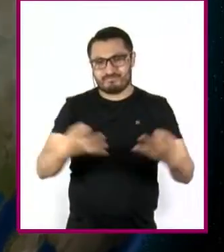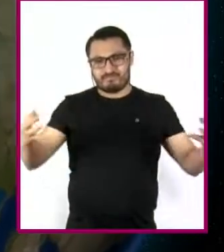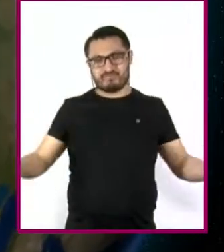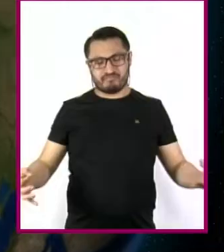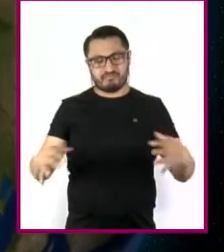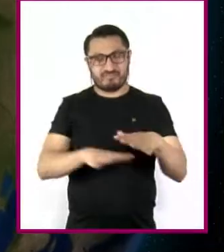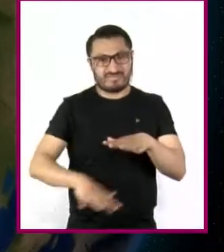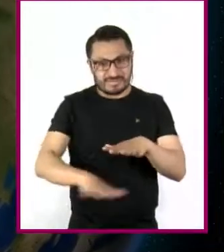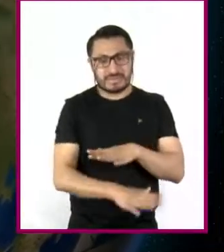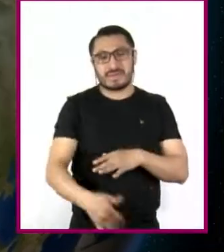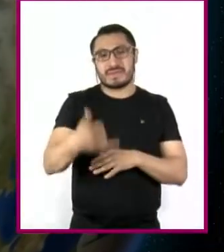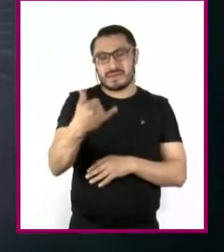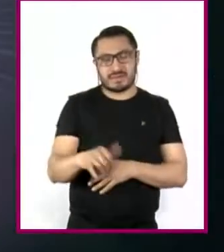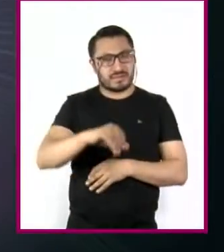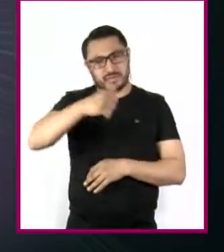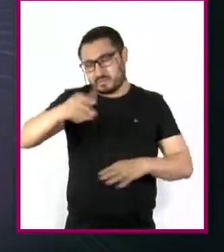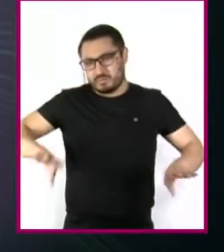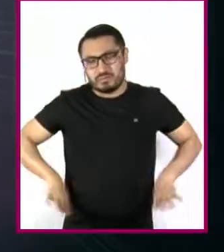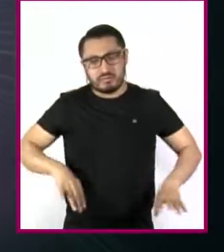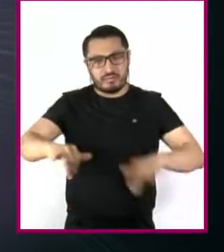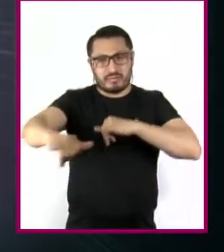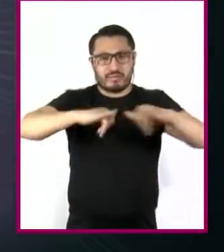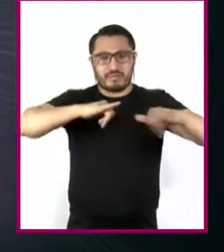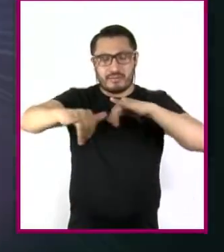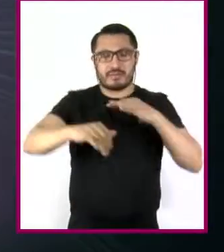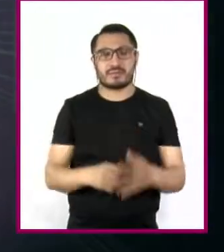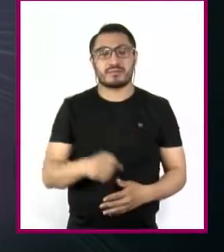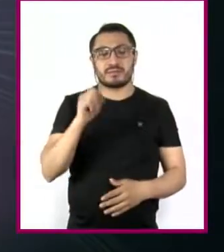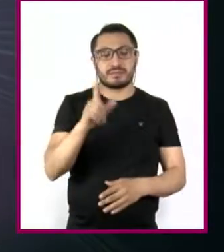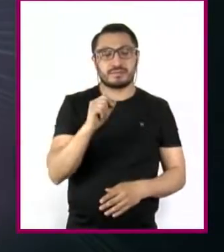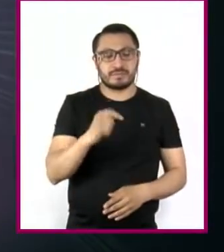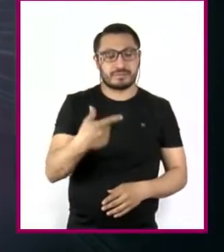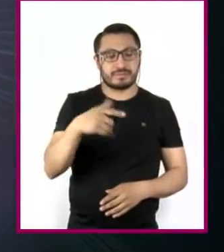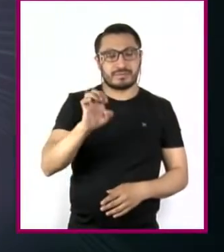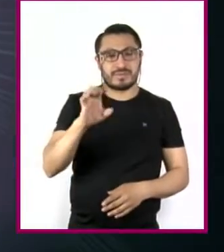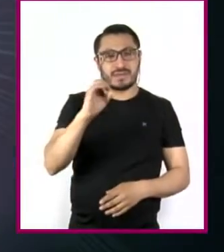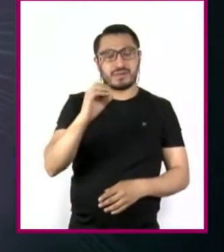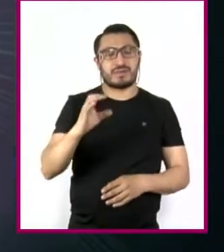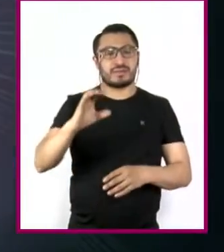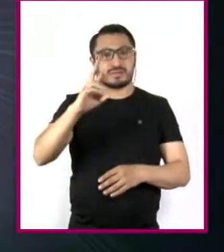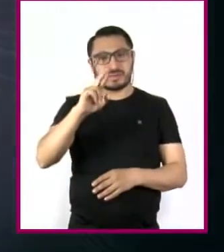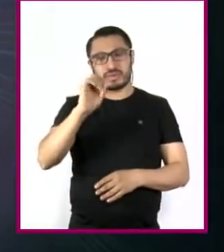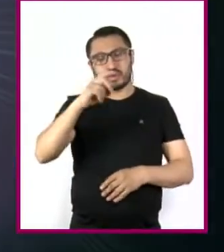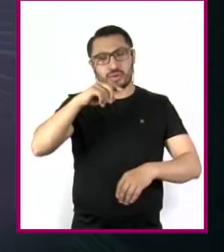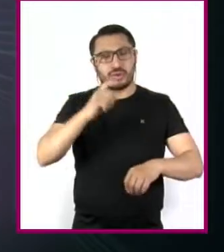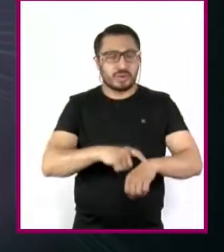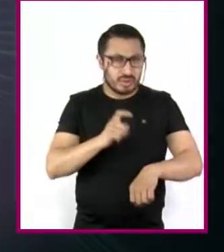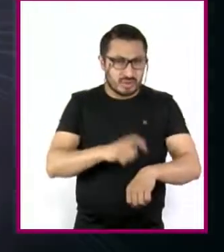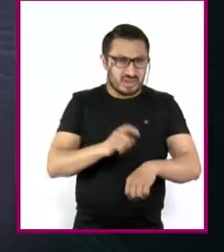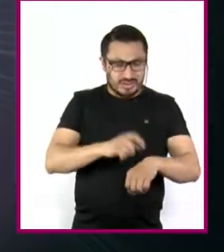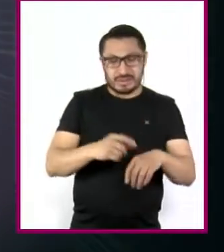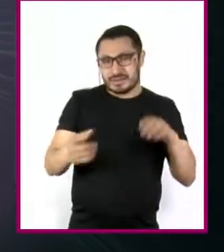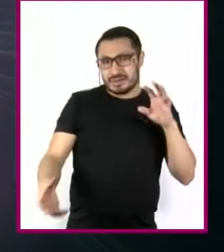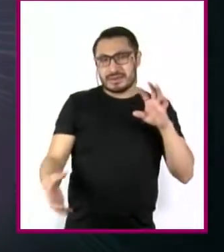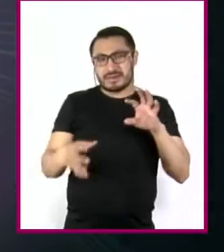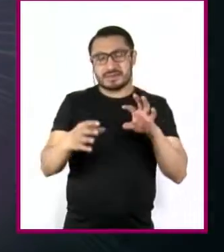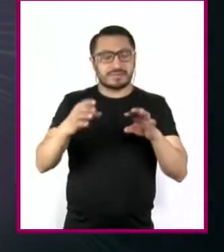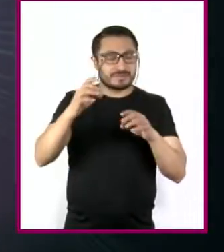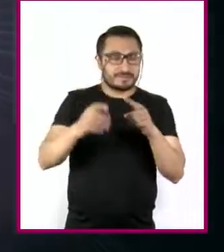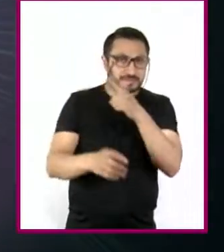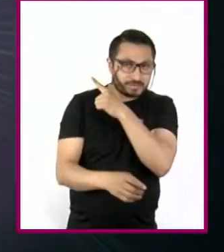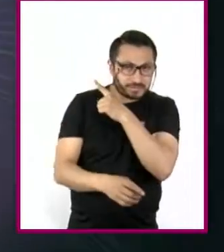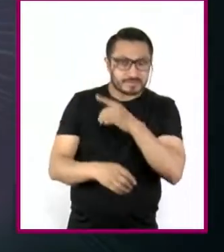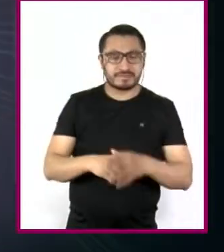de la geocronología. La datación en la geocronología se realiza con el decaimiento nuclear de los